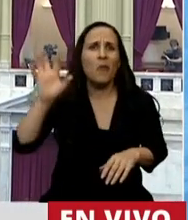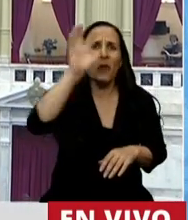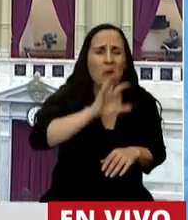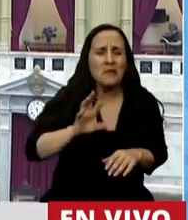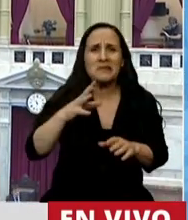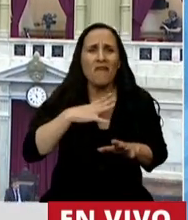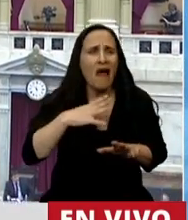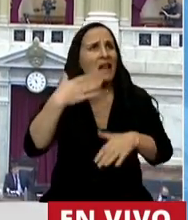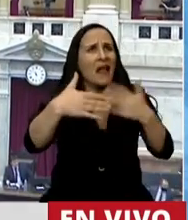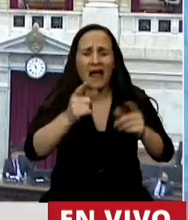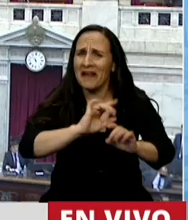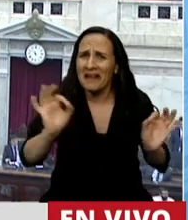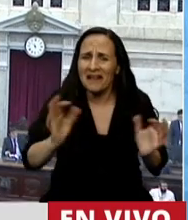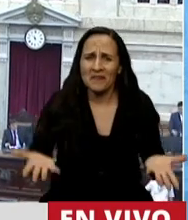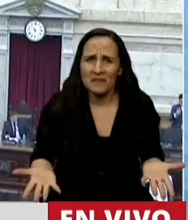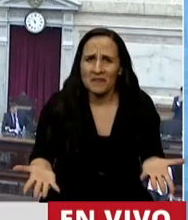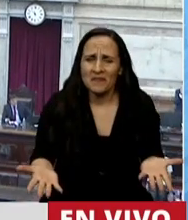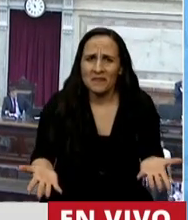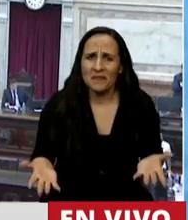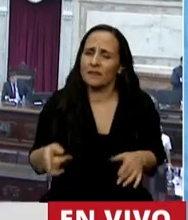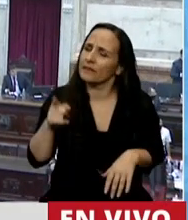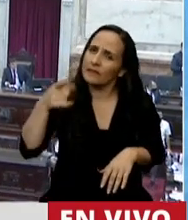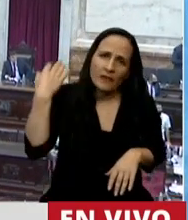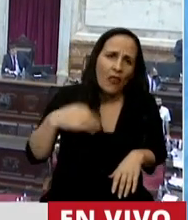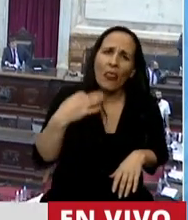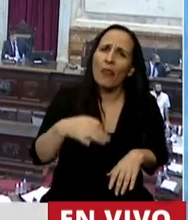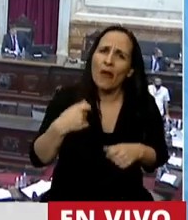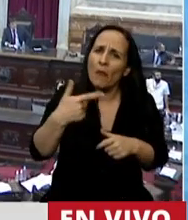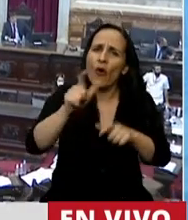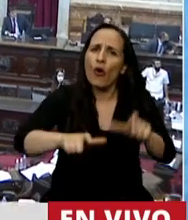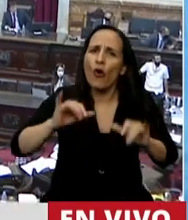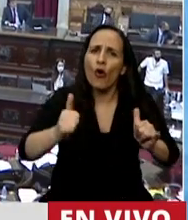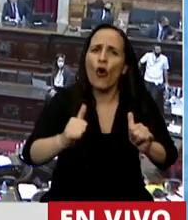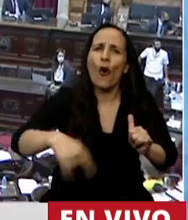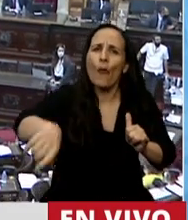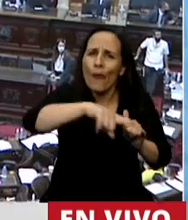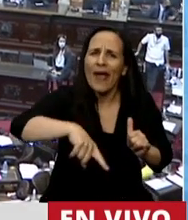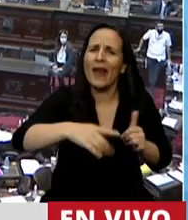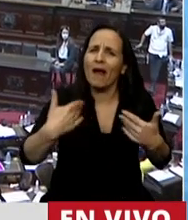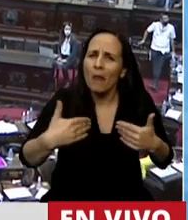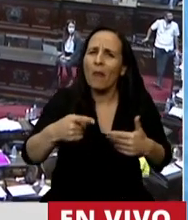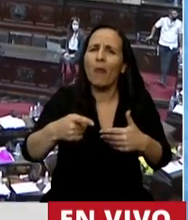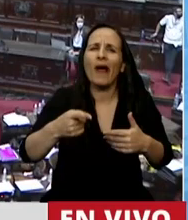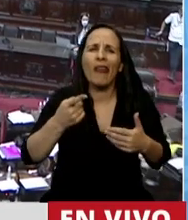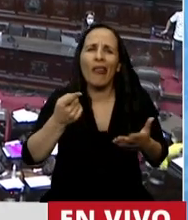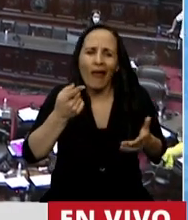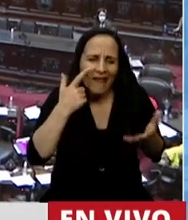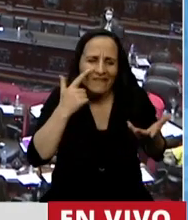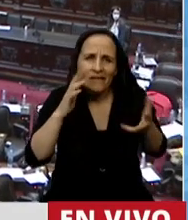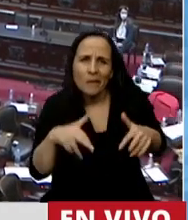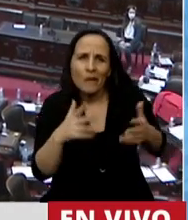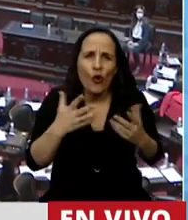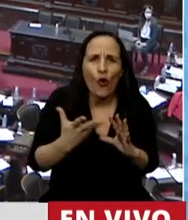tienen implementada. Tenemos que darle a nuestros jóvenes la posibilidad de acceder al control de la